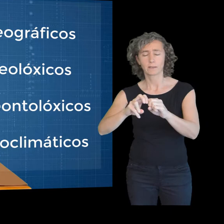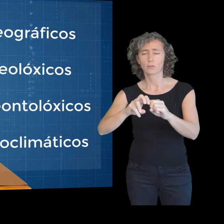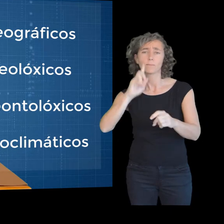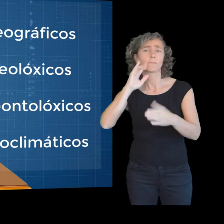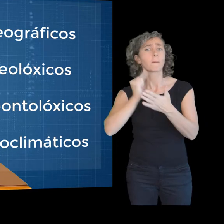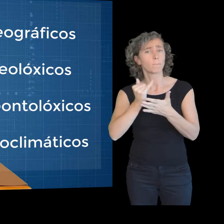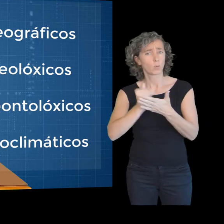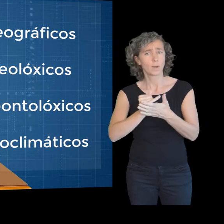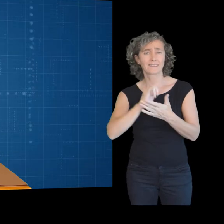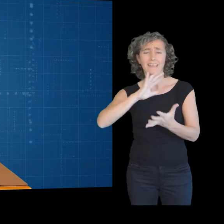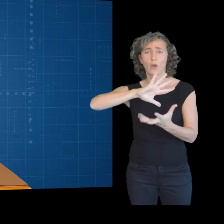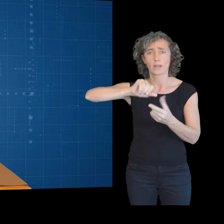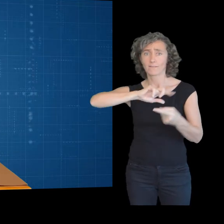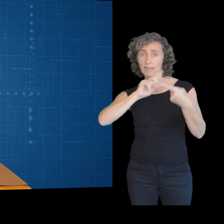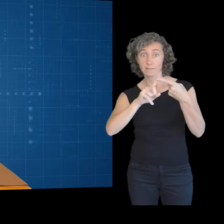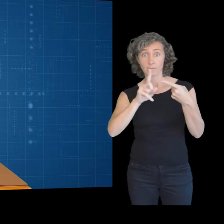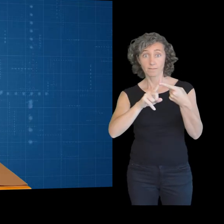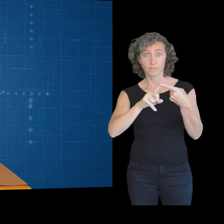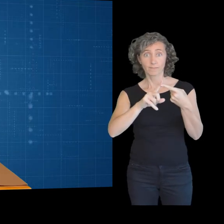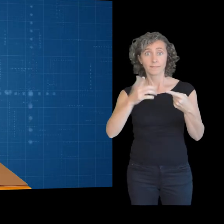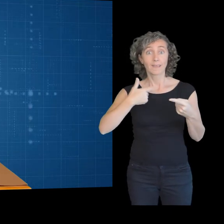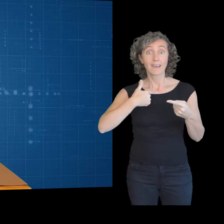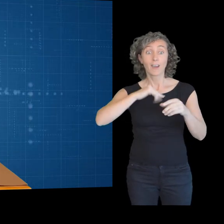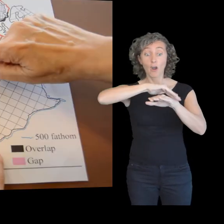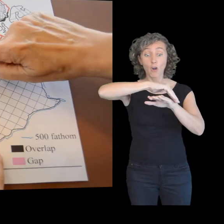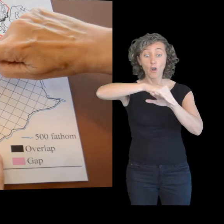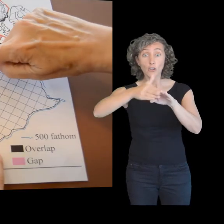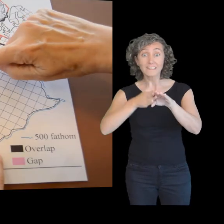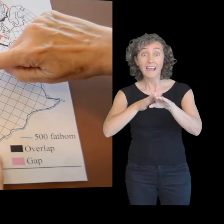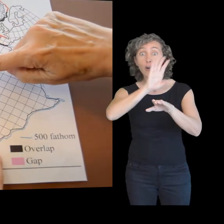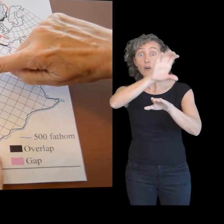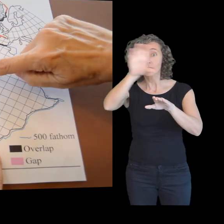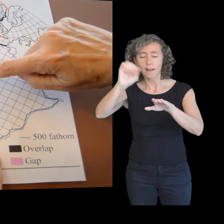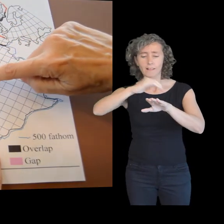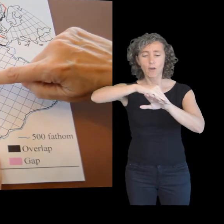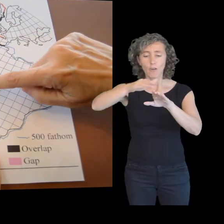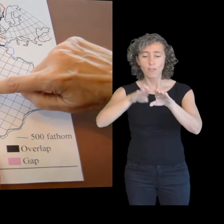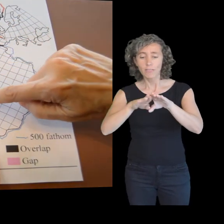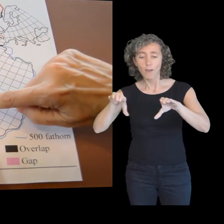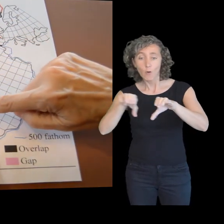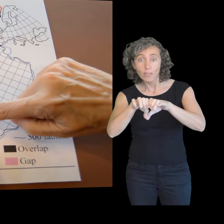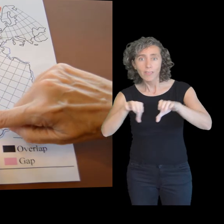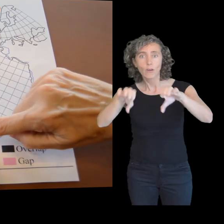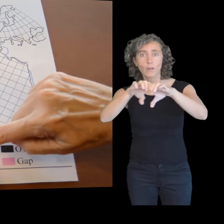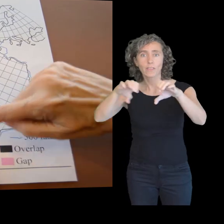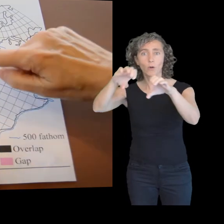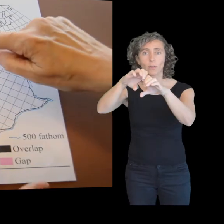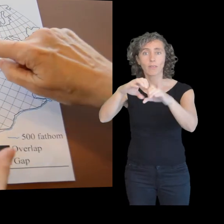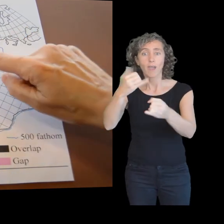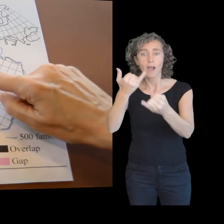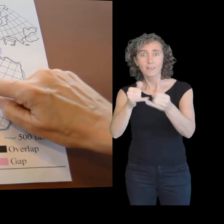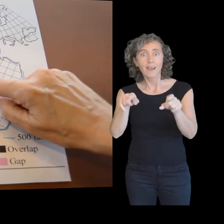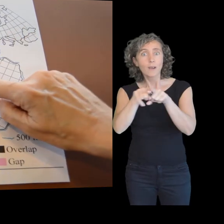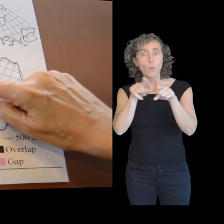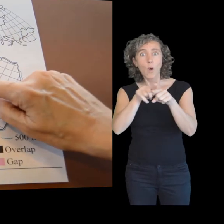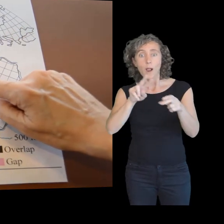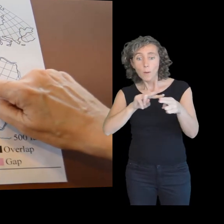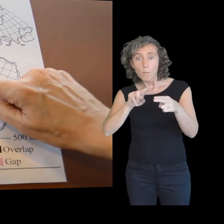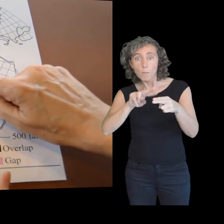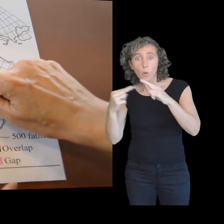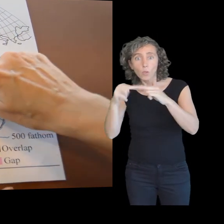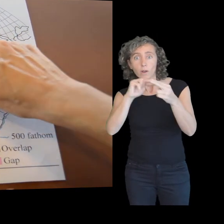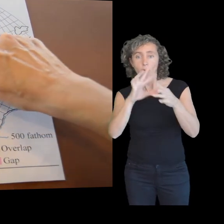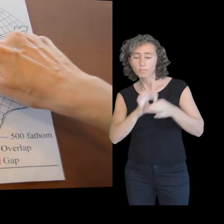paleoclimáticos. Probas xeográficas. A coincidencia das liñas de costa dos continentes permitía encaixalos como